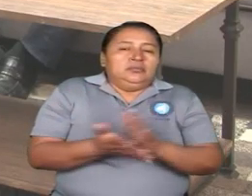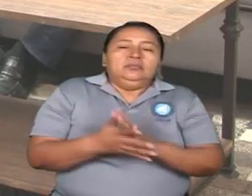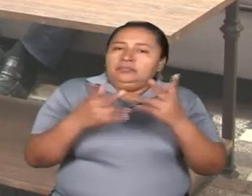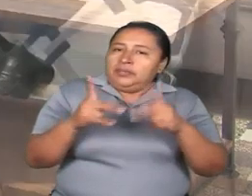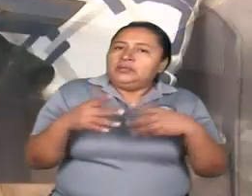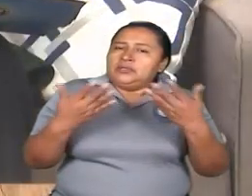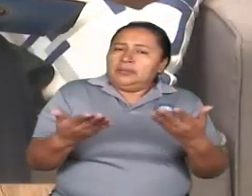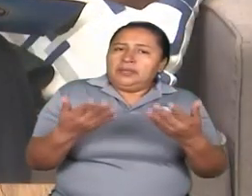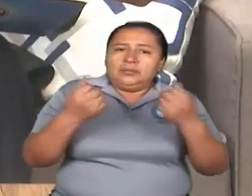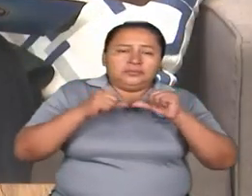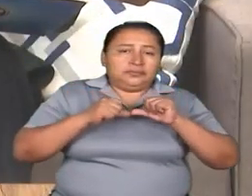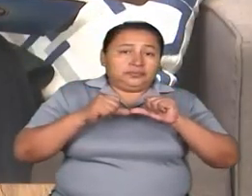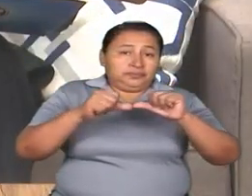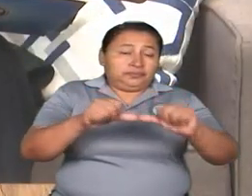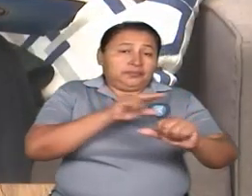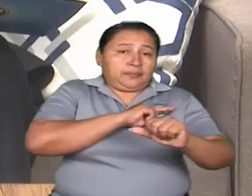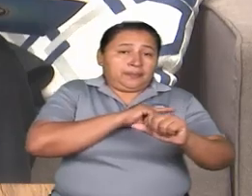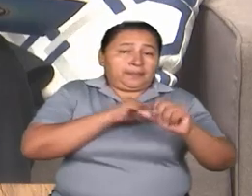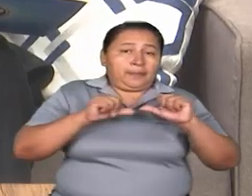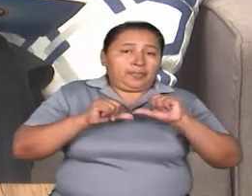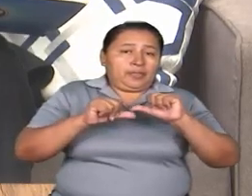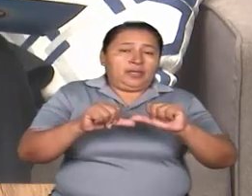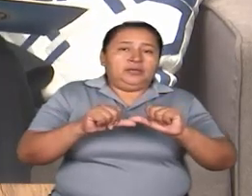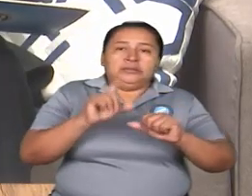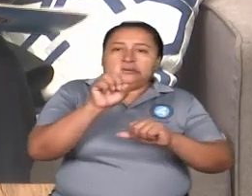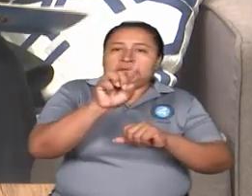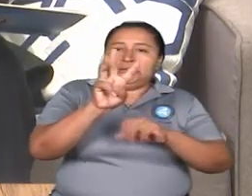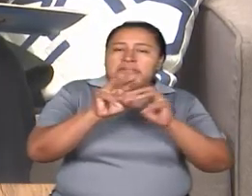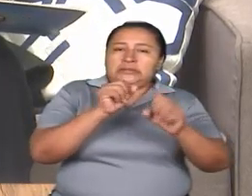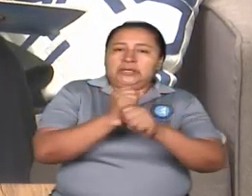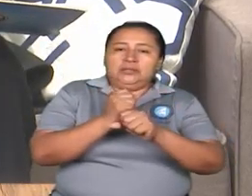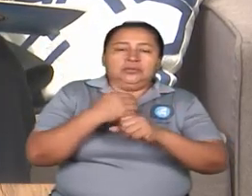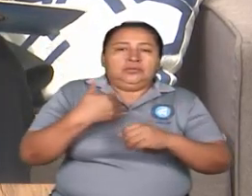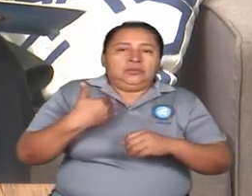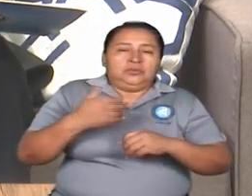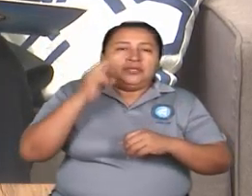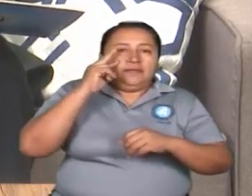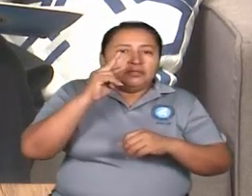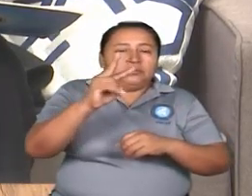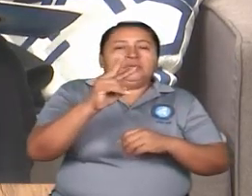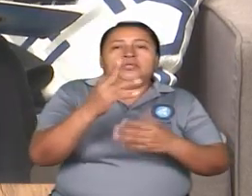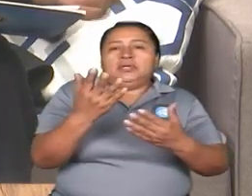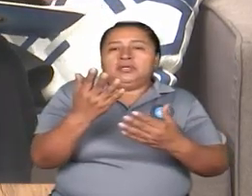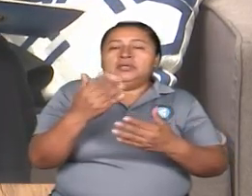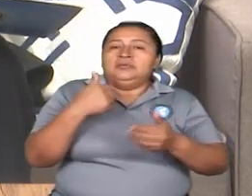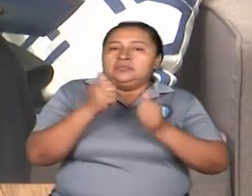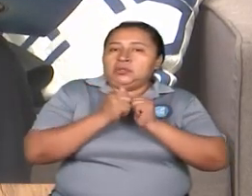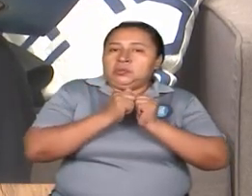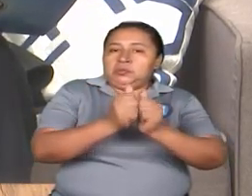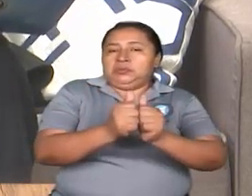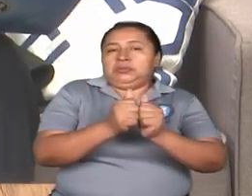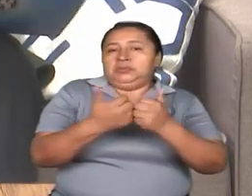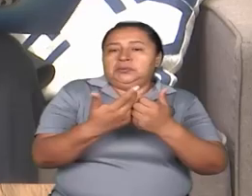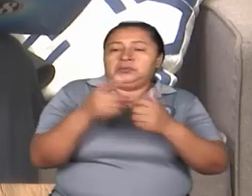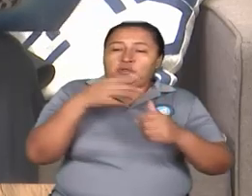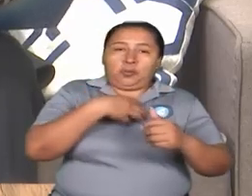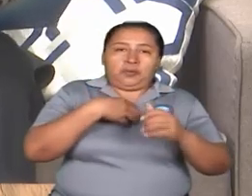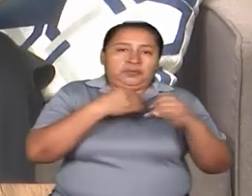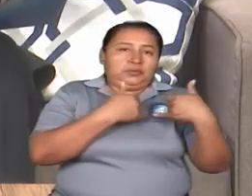también una continuidad. 13 años de visiones y de acompañamiento